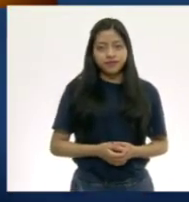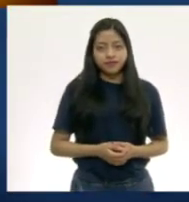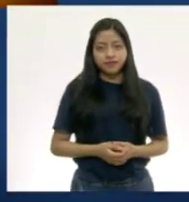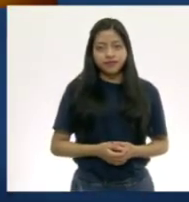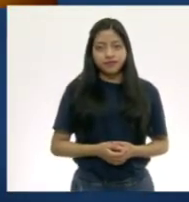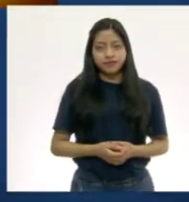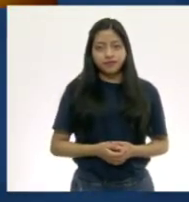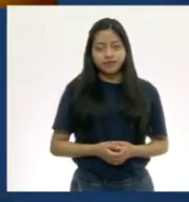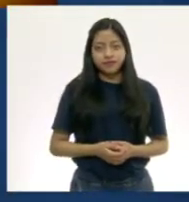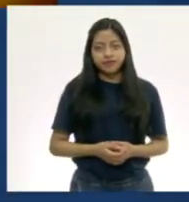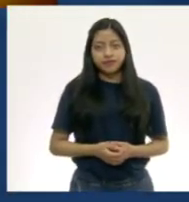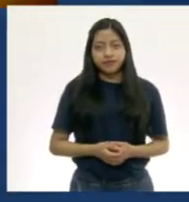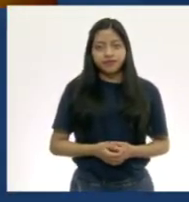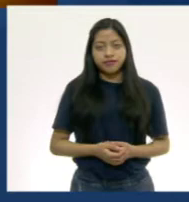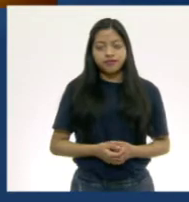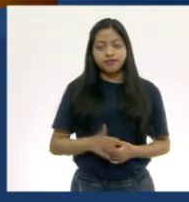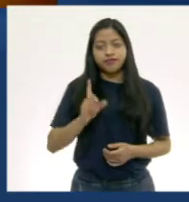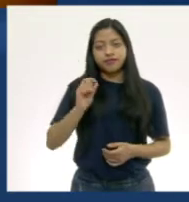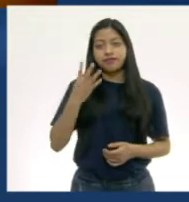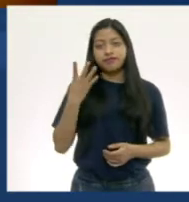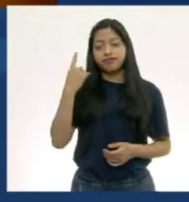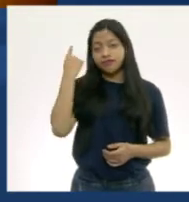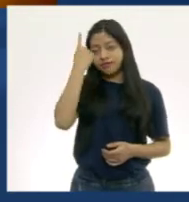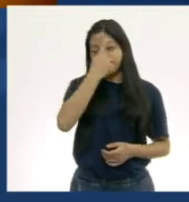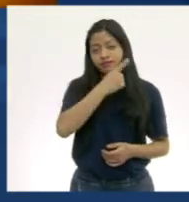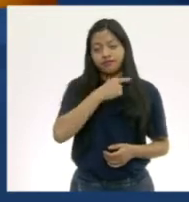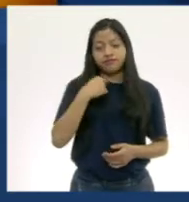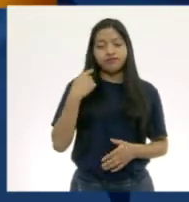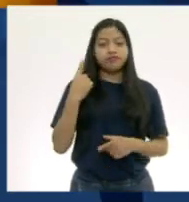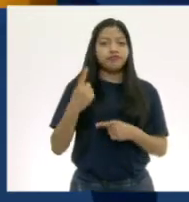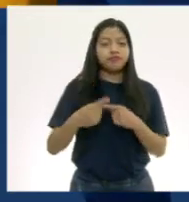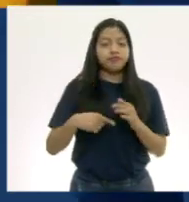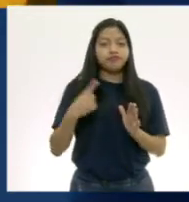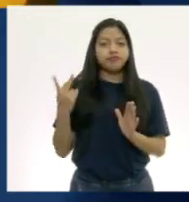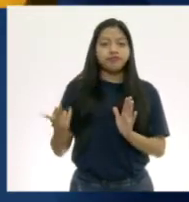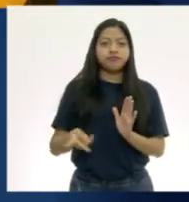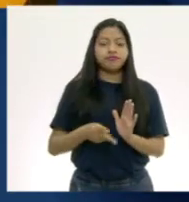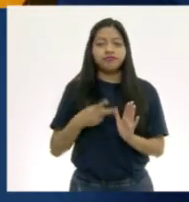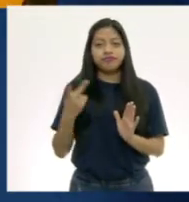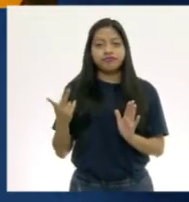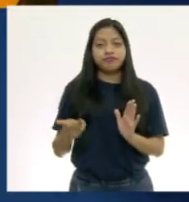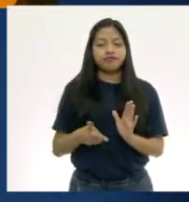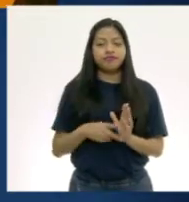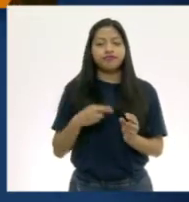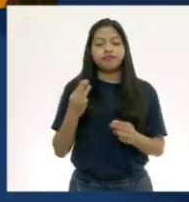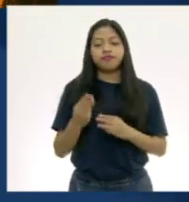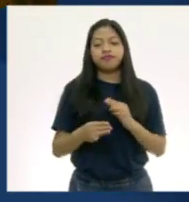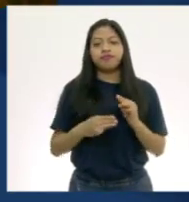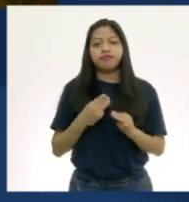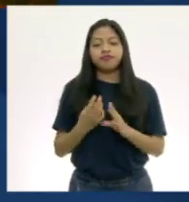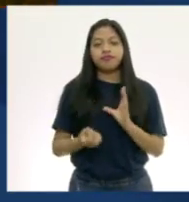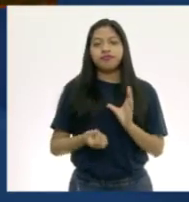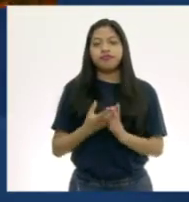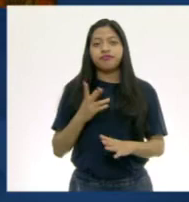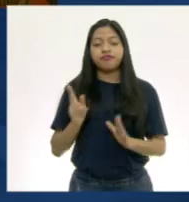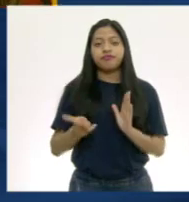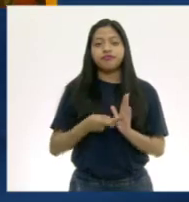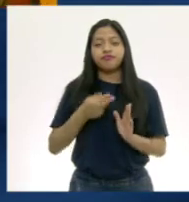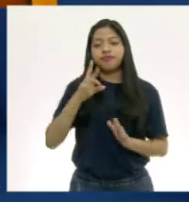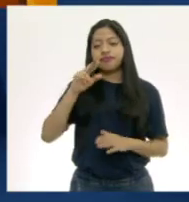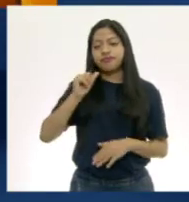El ciclo de las 24 horas diarias vuelve a comenzar y el mundo se renueva con el viaje de Ra, el dios sol.